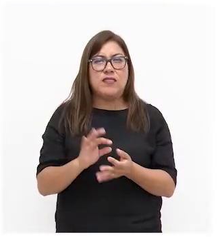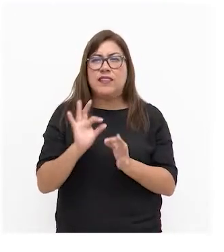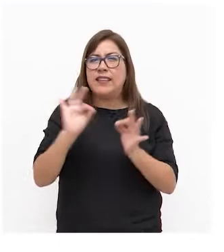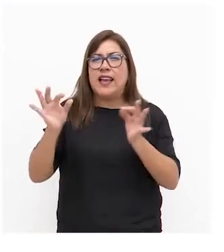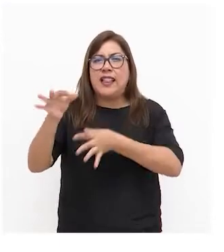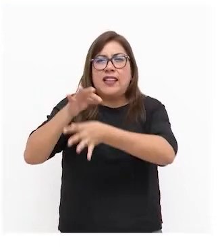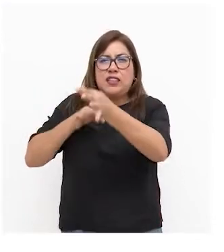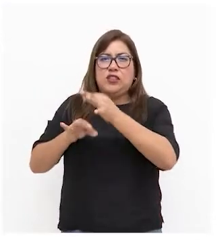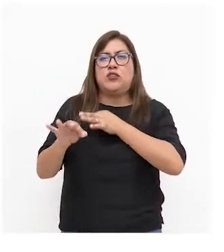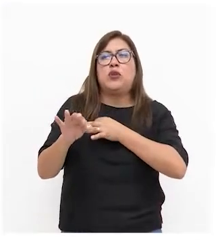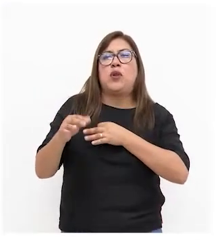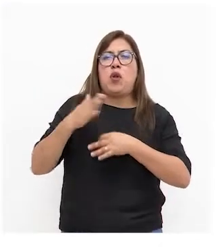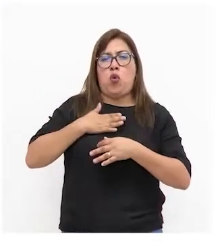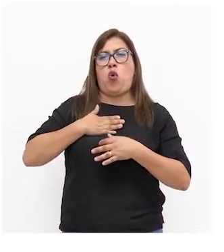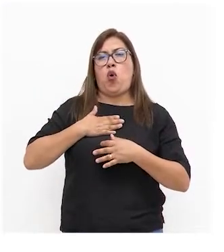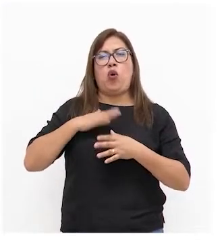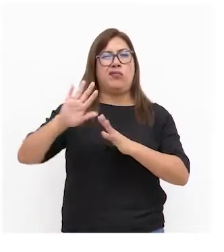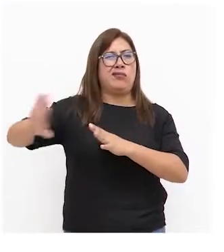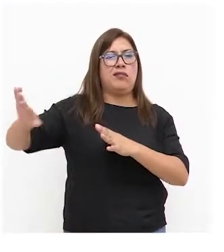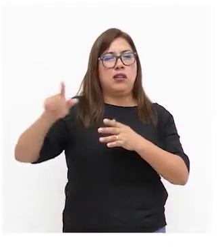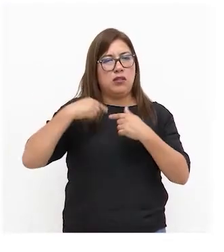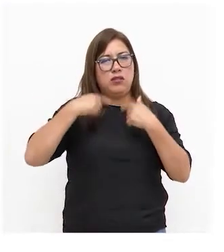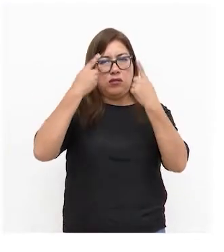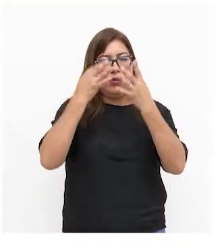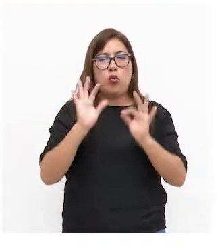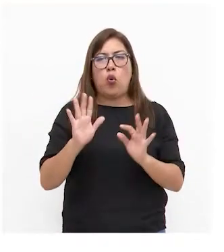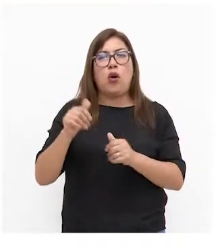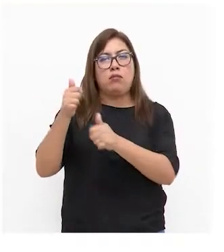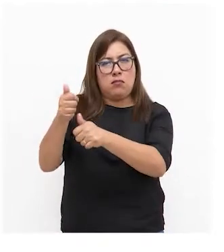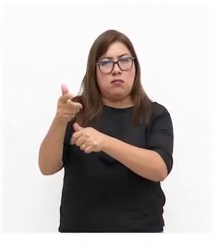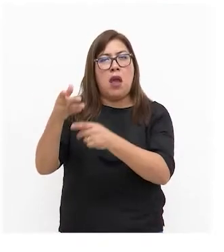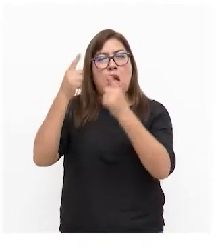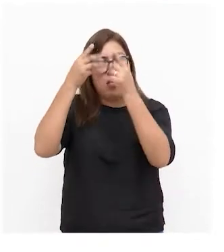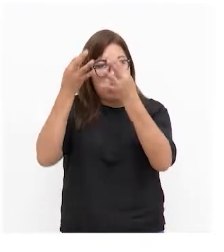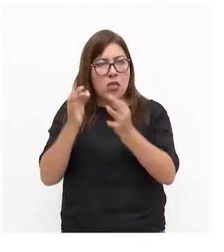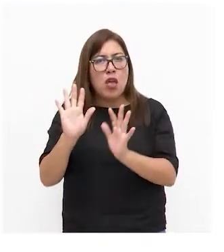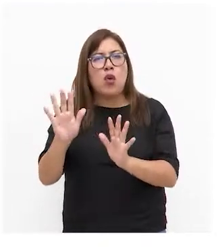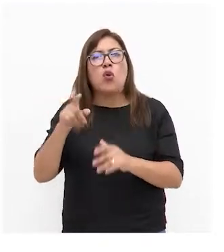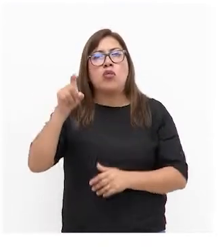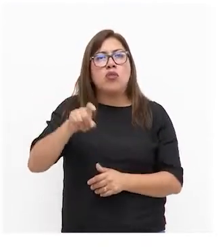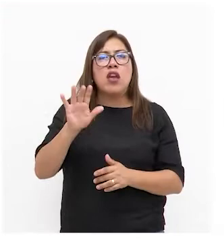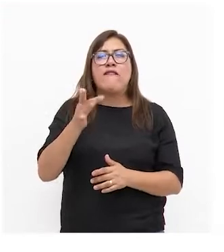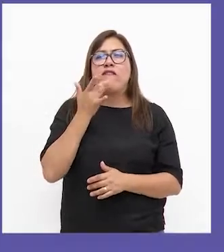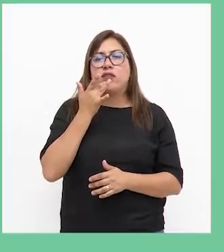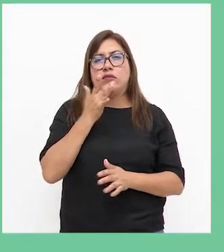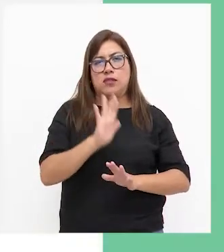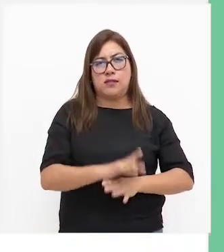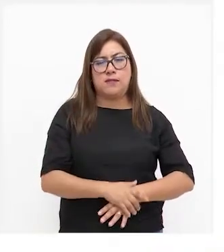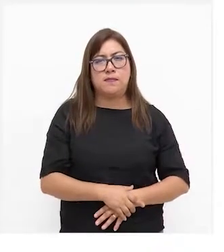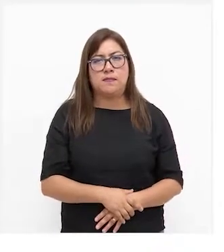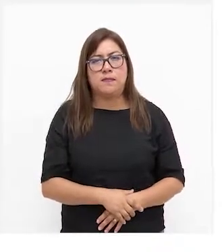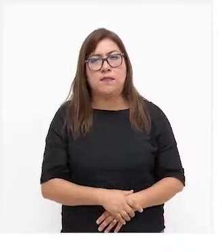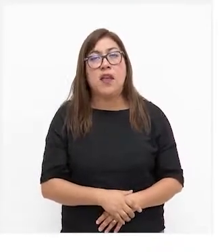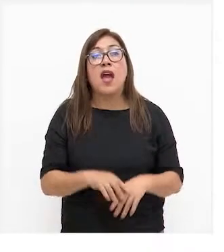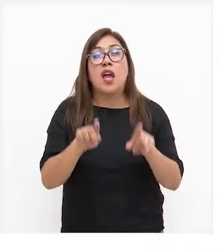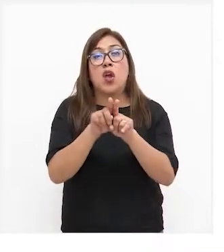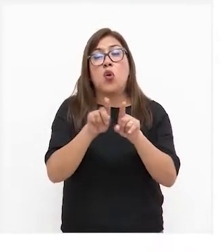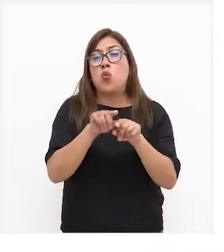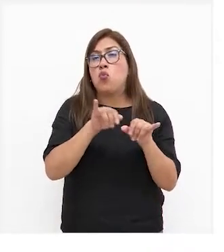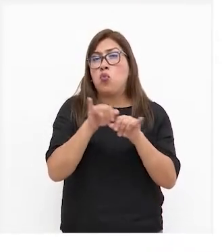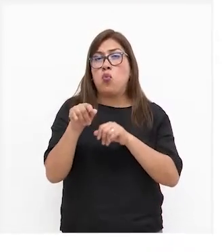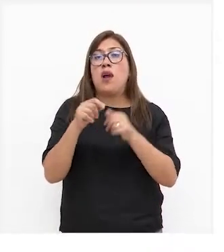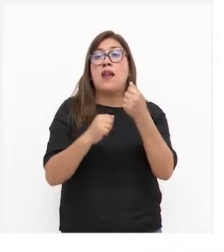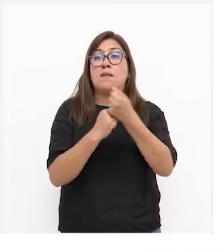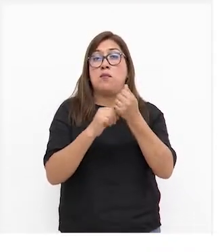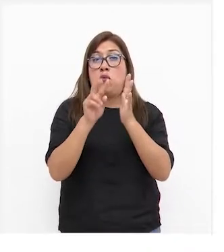nadie sustituya sus decisiones, sino que éstas se basen en sus necesidades y preferencias. Al igual que los